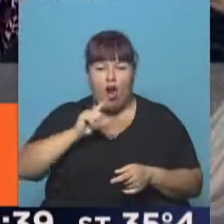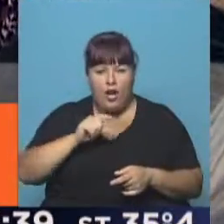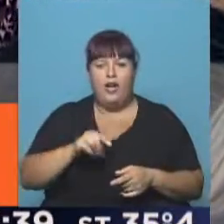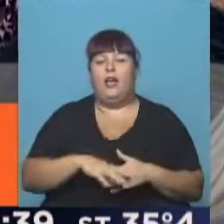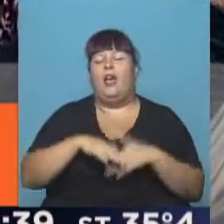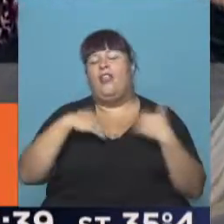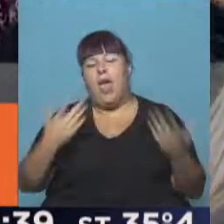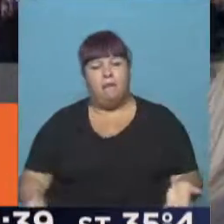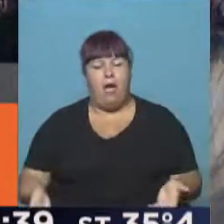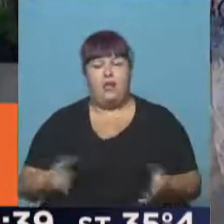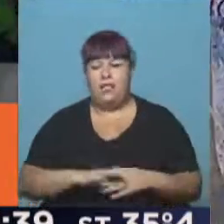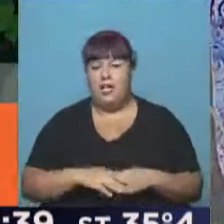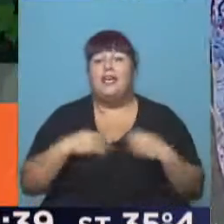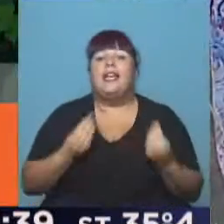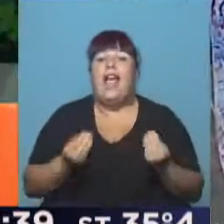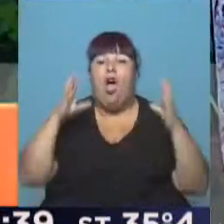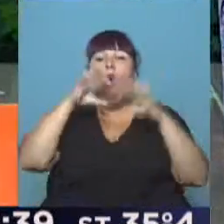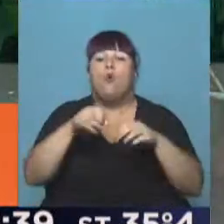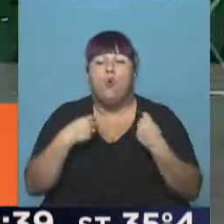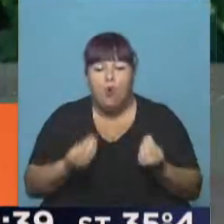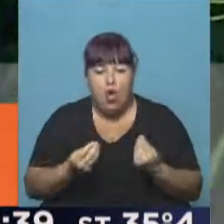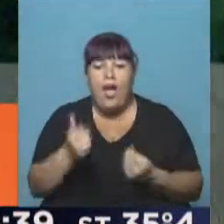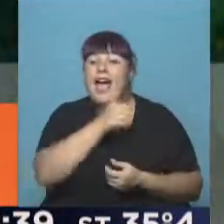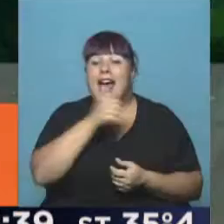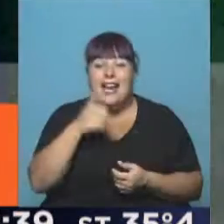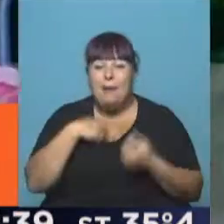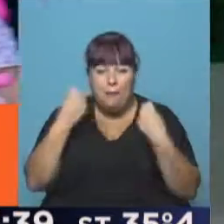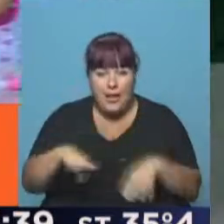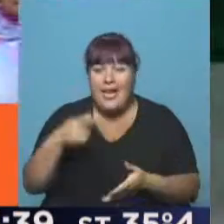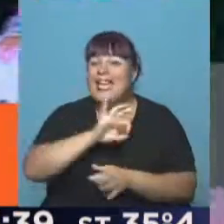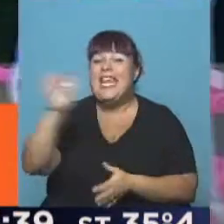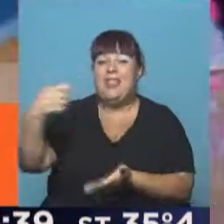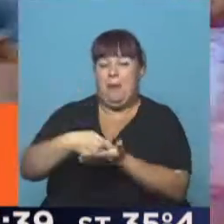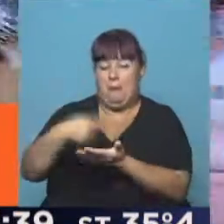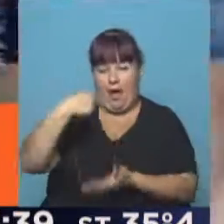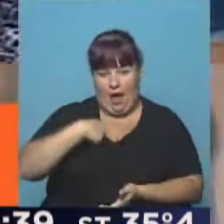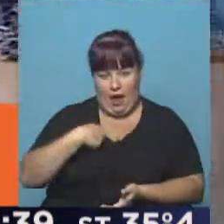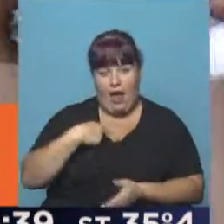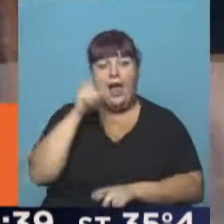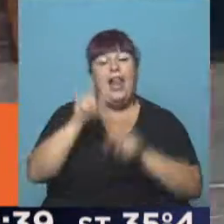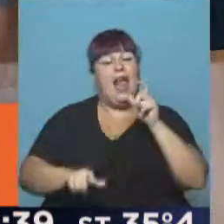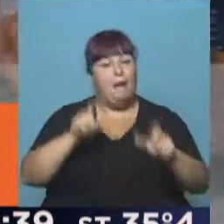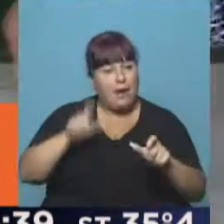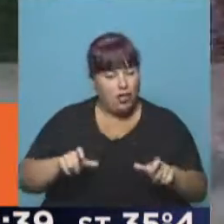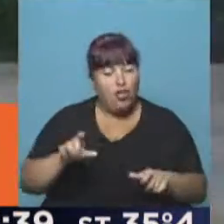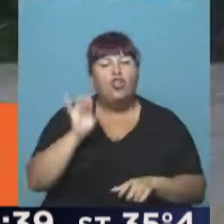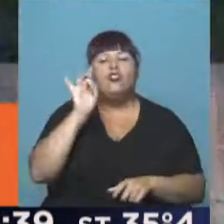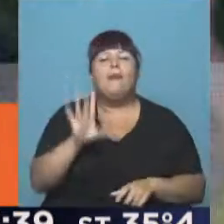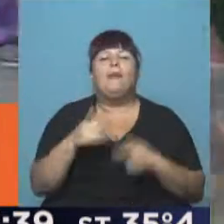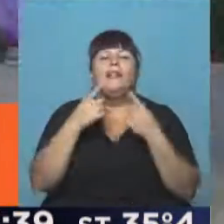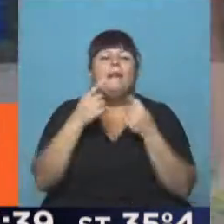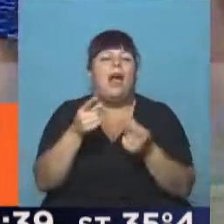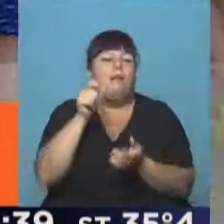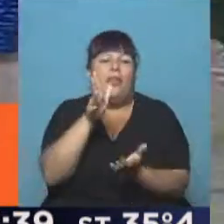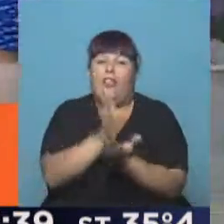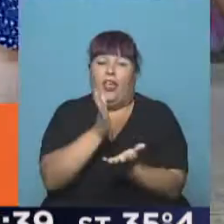se me desmaya. ¿Qué hago en la oscuridad? La medicación que yo pierdo nadie me la paga. Los vecinos solo reclaman por